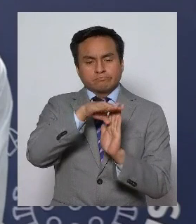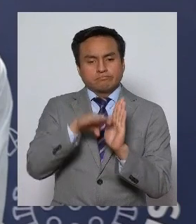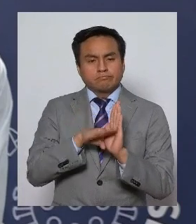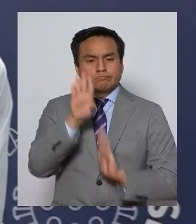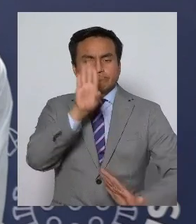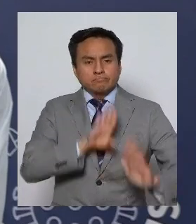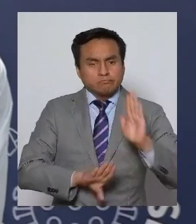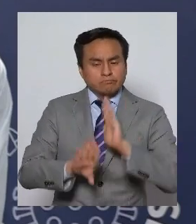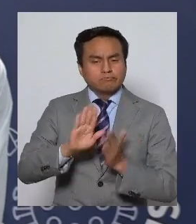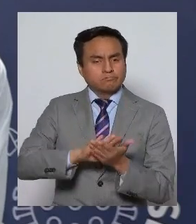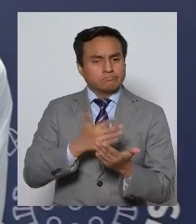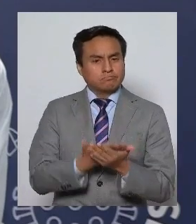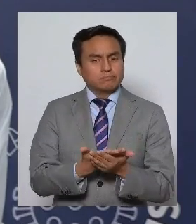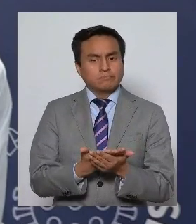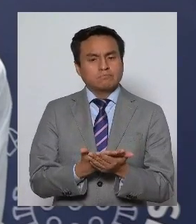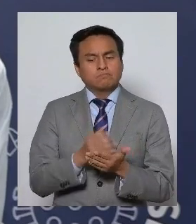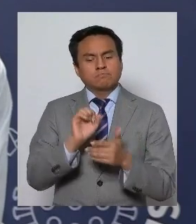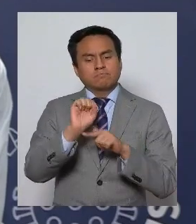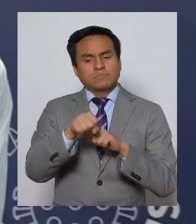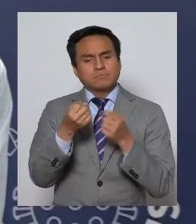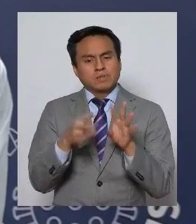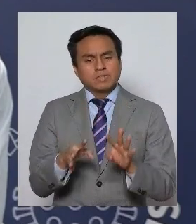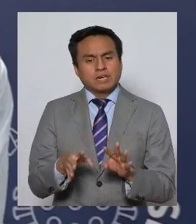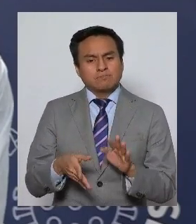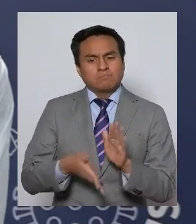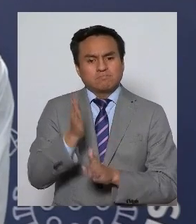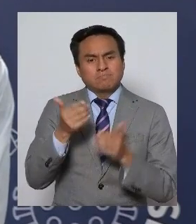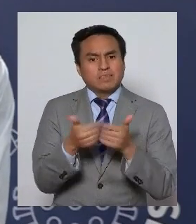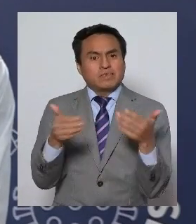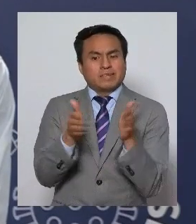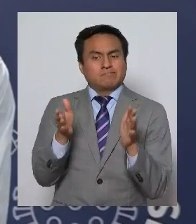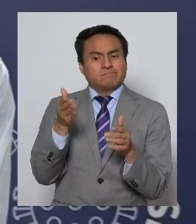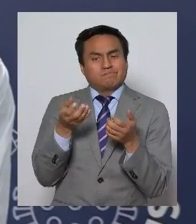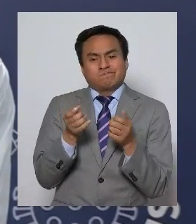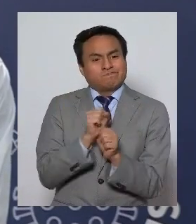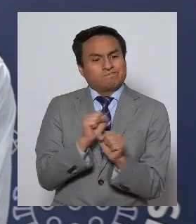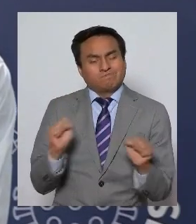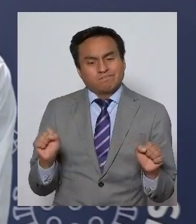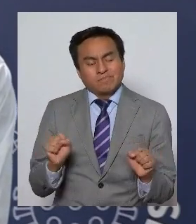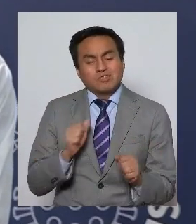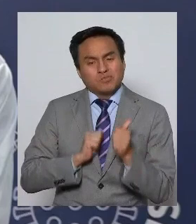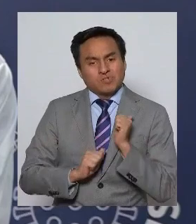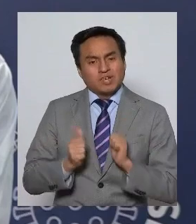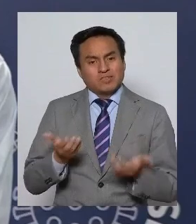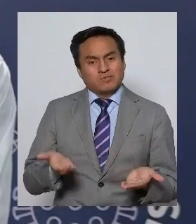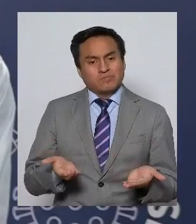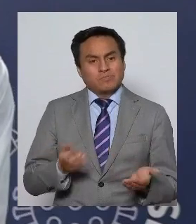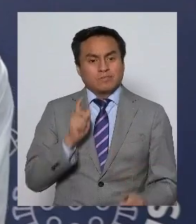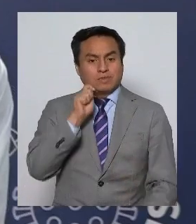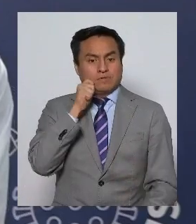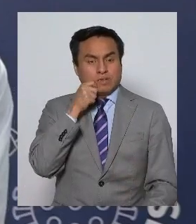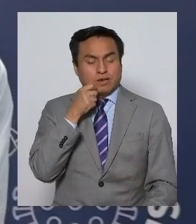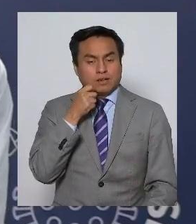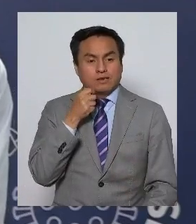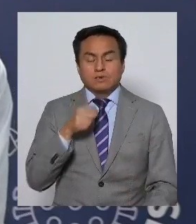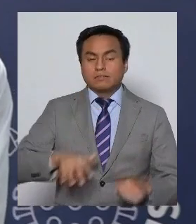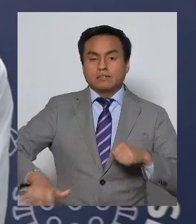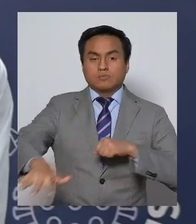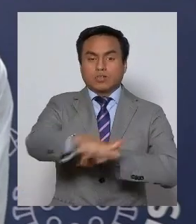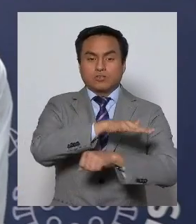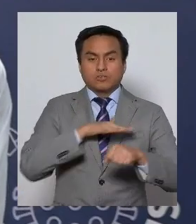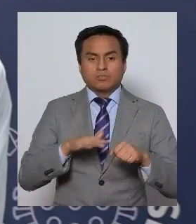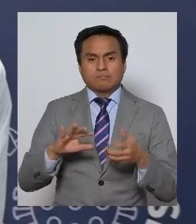de aceptar las pérdidas de libertad que estamos sufriendo Y, insisto, una situación